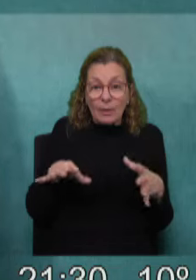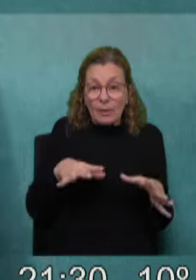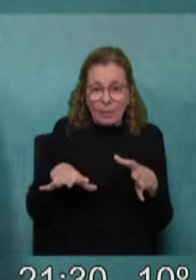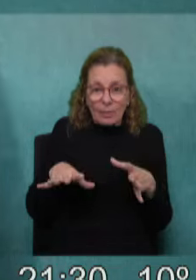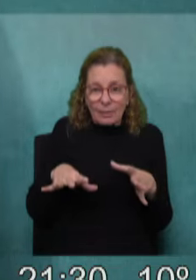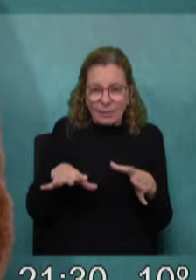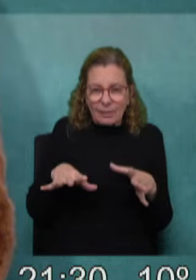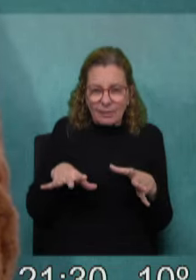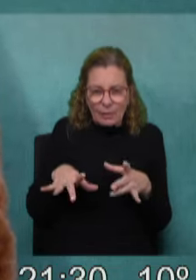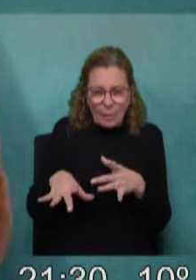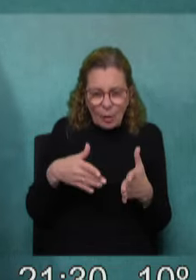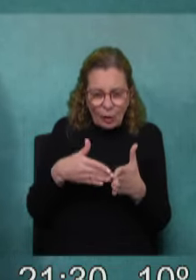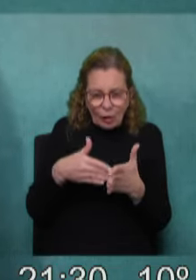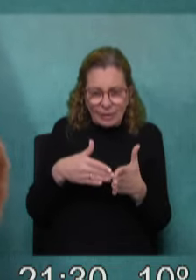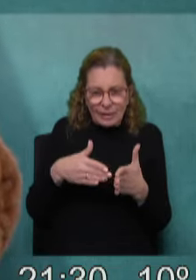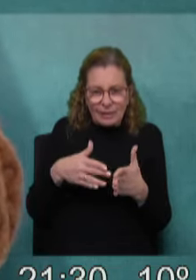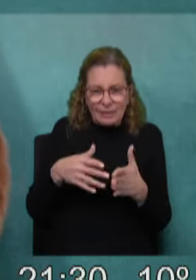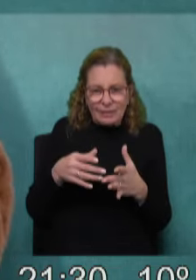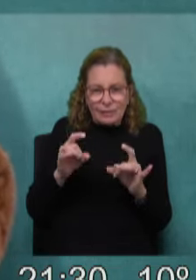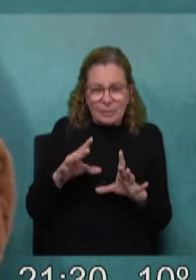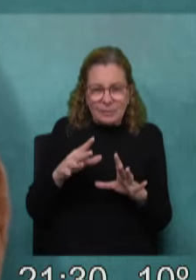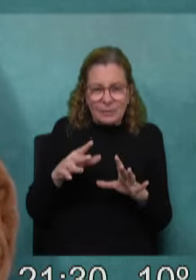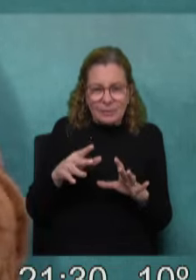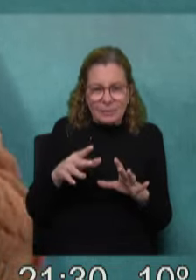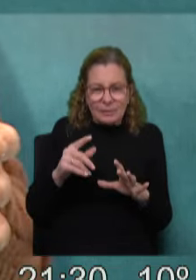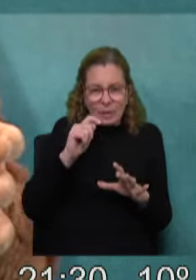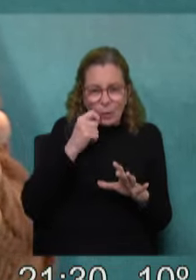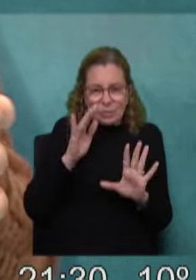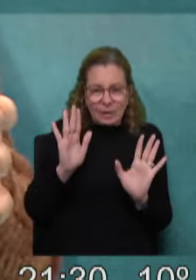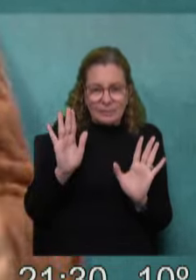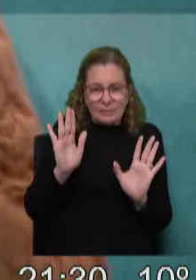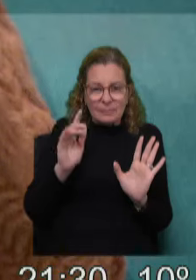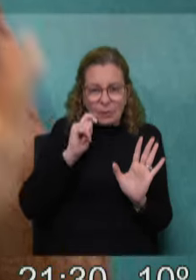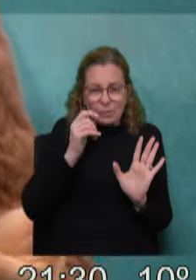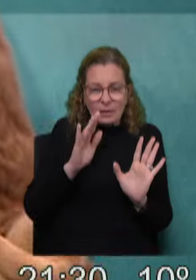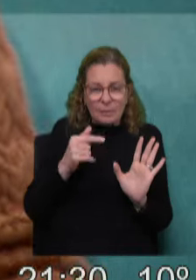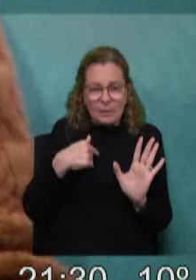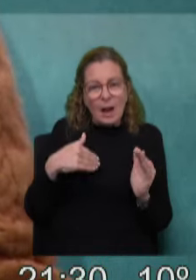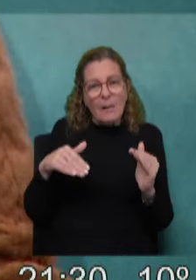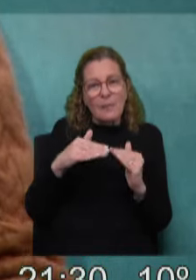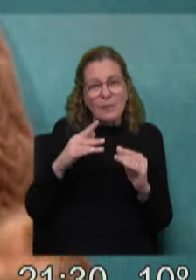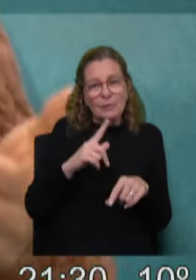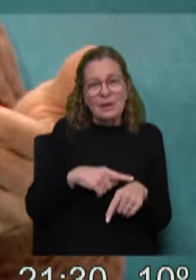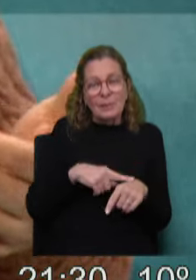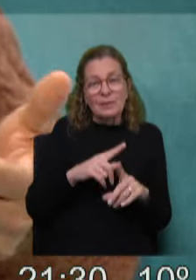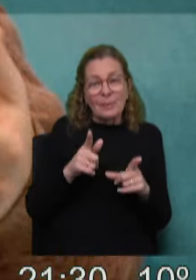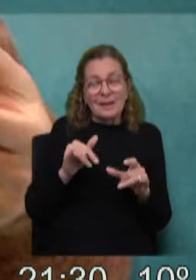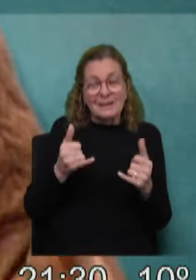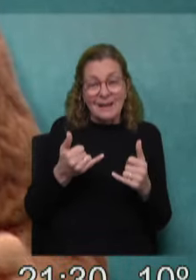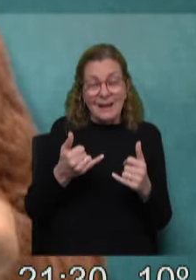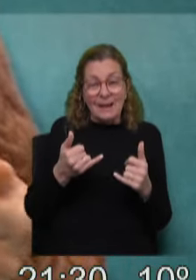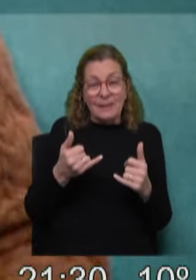acorde re intrincado y solo me dejo llevar y si me gusta, me gusta. Y al mismo tiempo, como ya